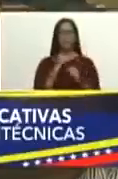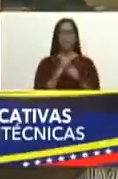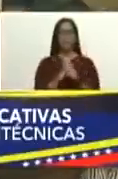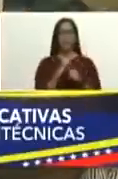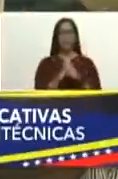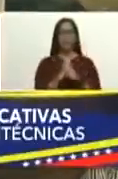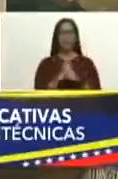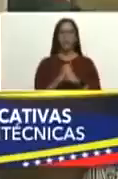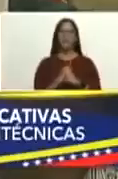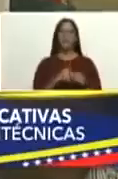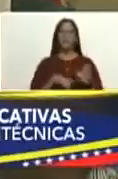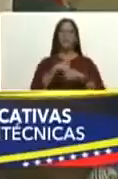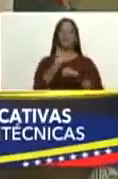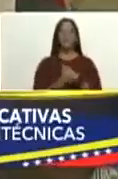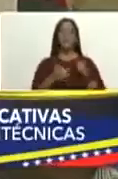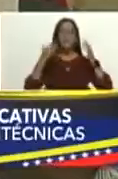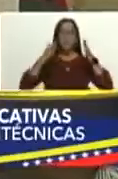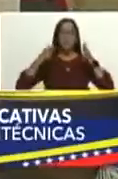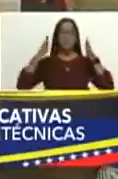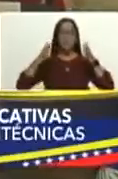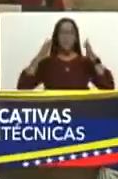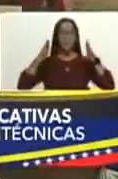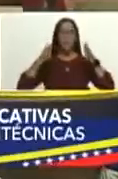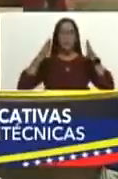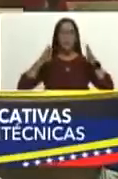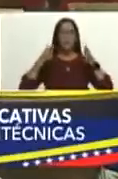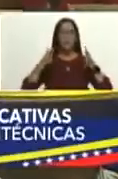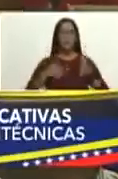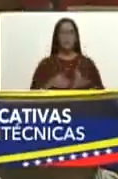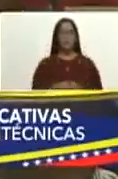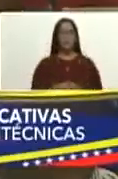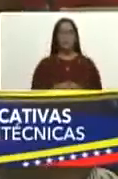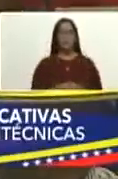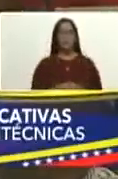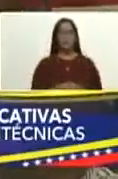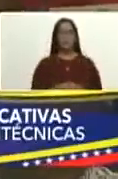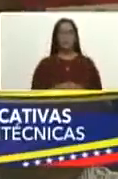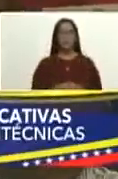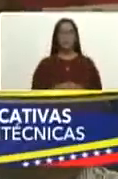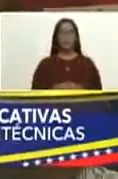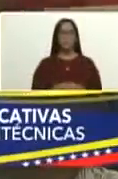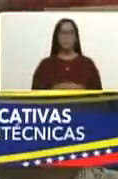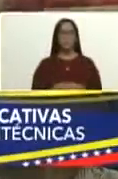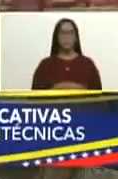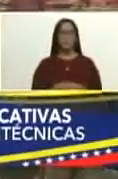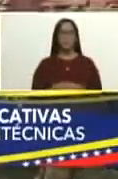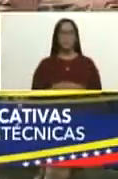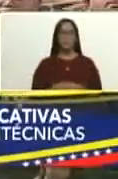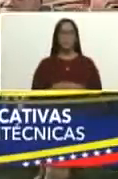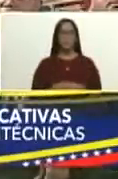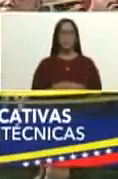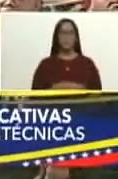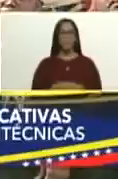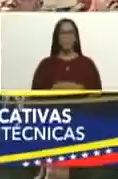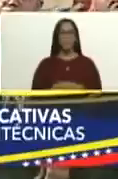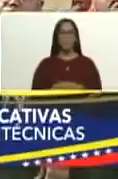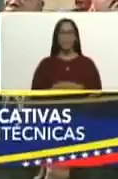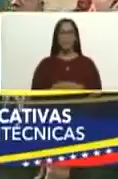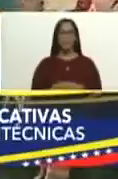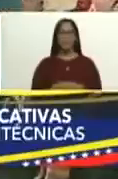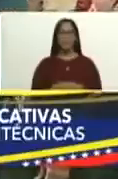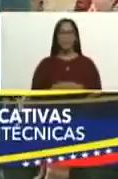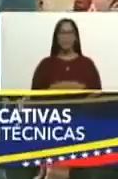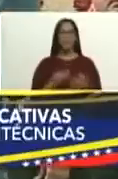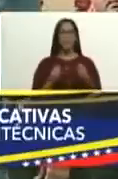ese plan de formación tiene que estar orientado a los 18 motores que tenemos que impulsar y que están anclados con